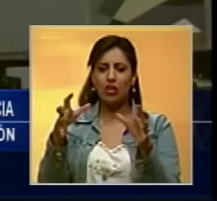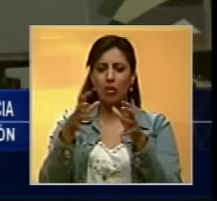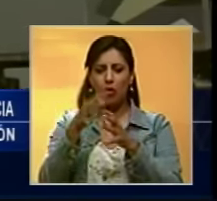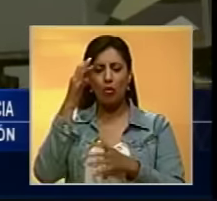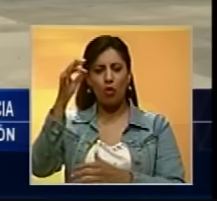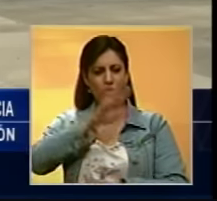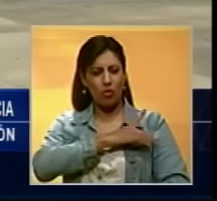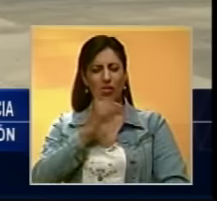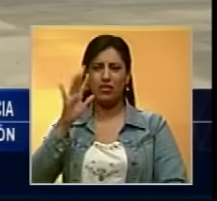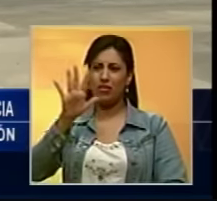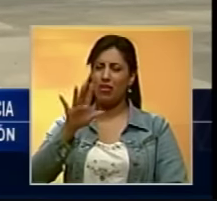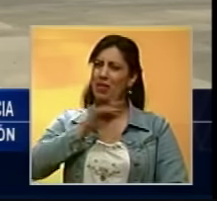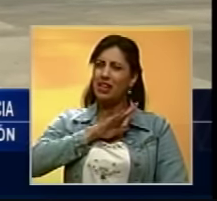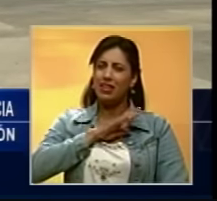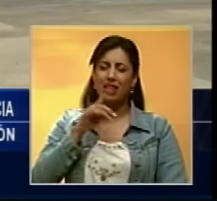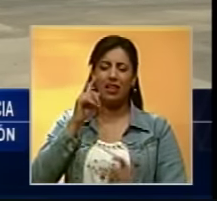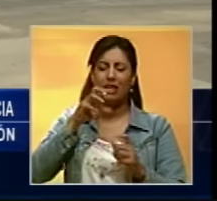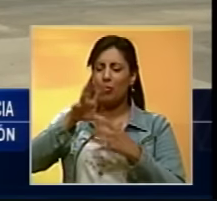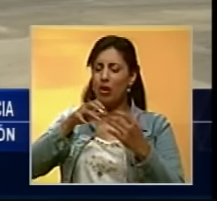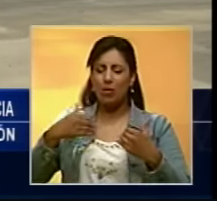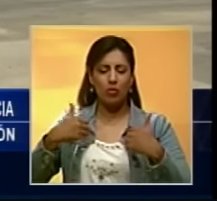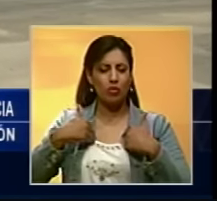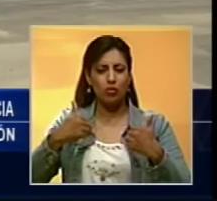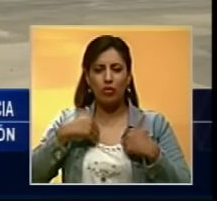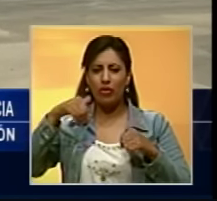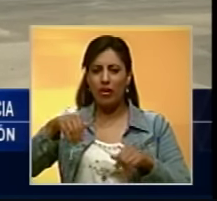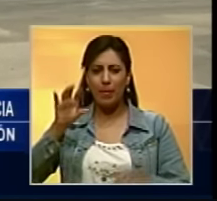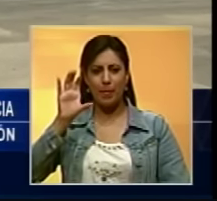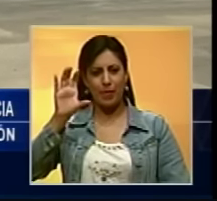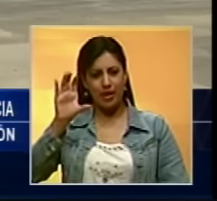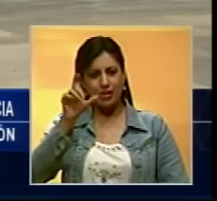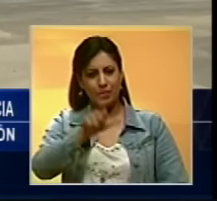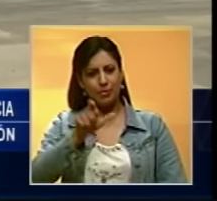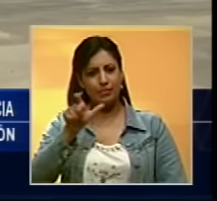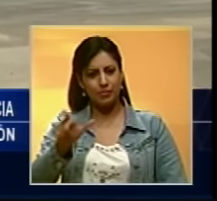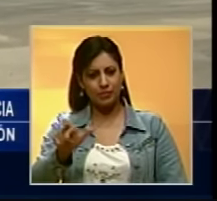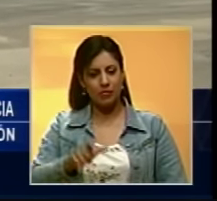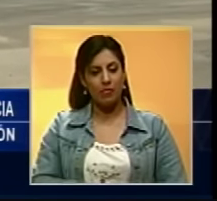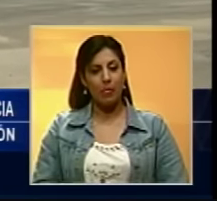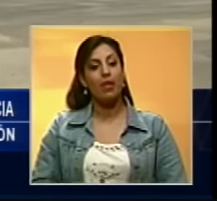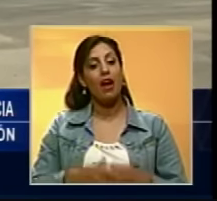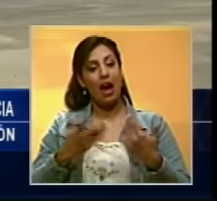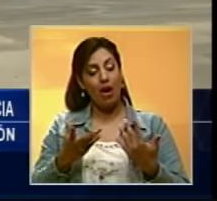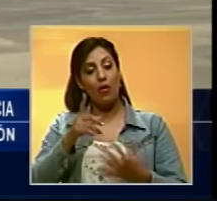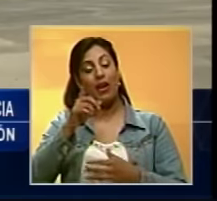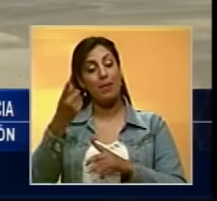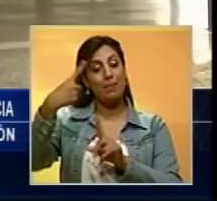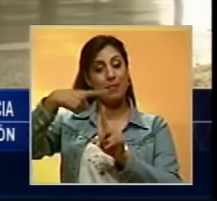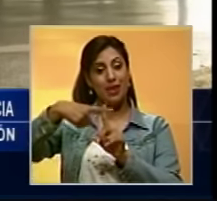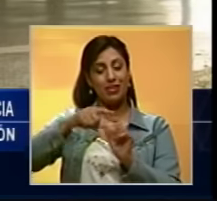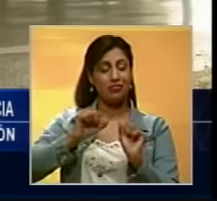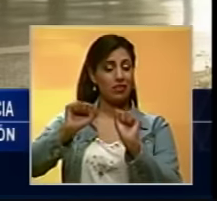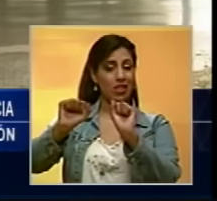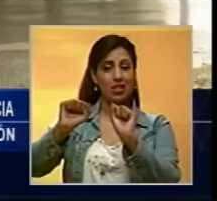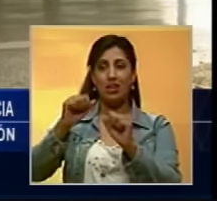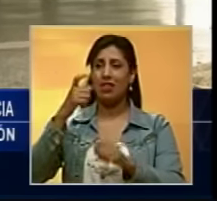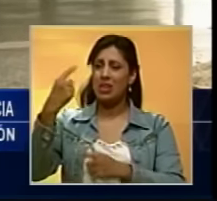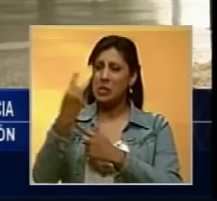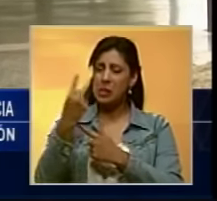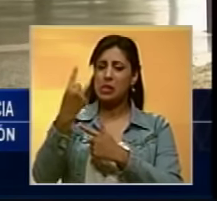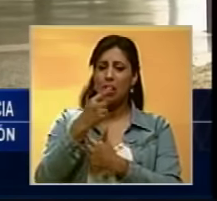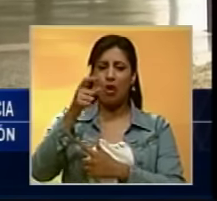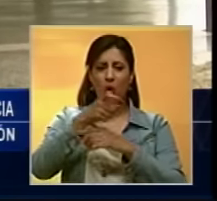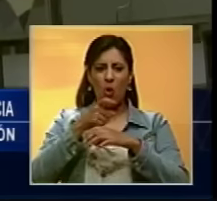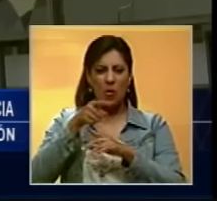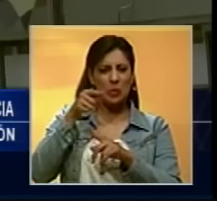universitario han causado la Trágica situación que hoy vive la sociedad venezolana rechazaron además la insistencia de los personeros